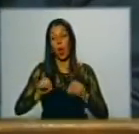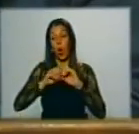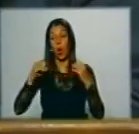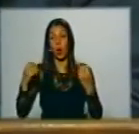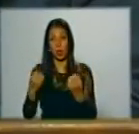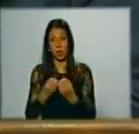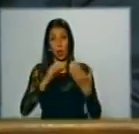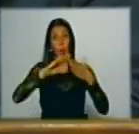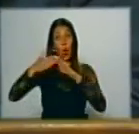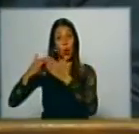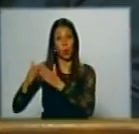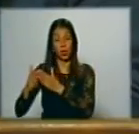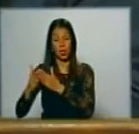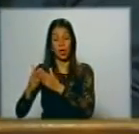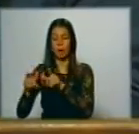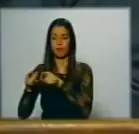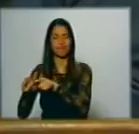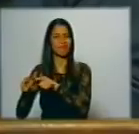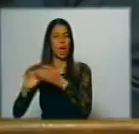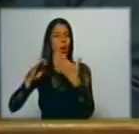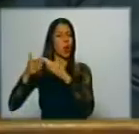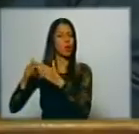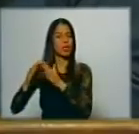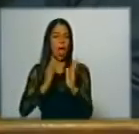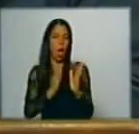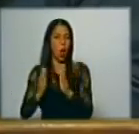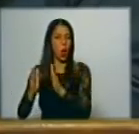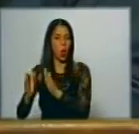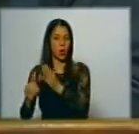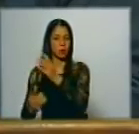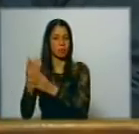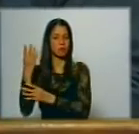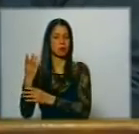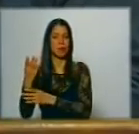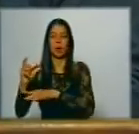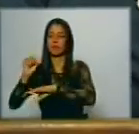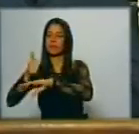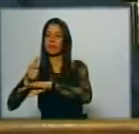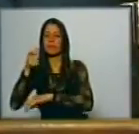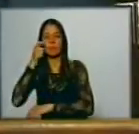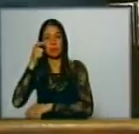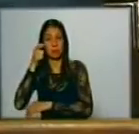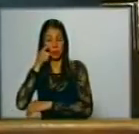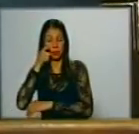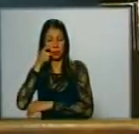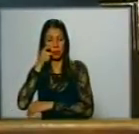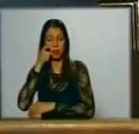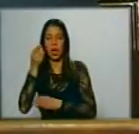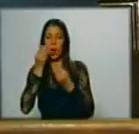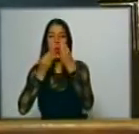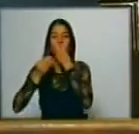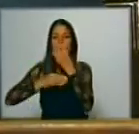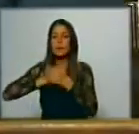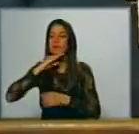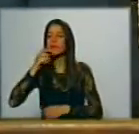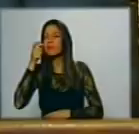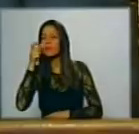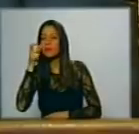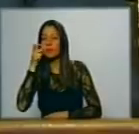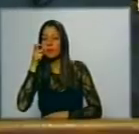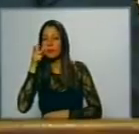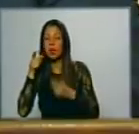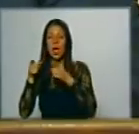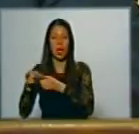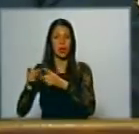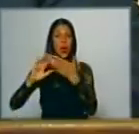organizaciones sociales para la defensa de las personas en el acceso a los bienes y servicios tienen